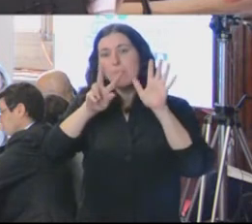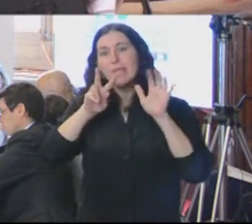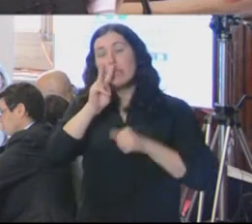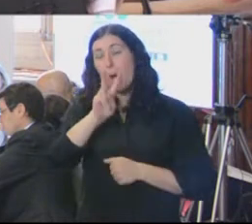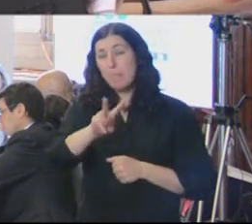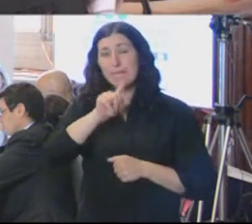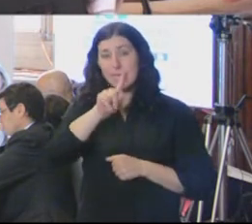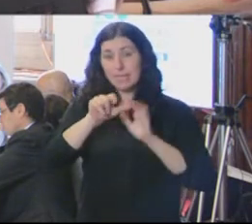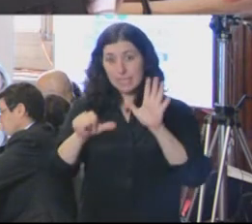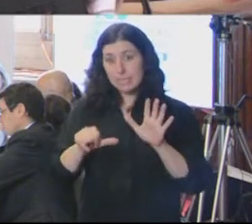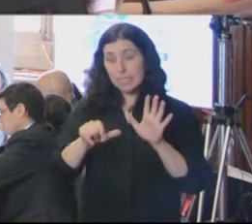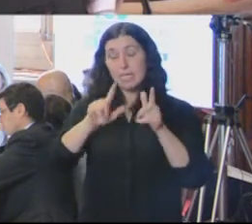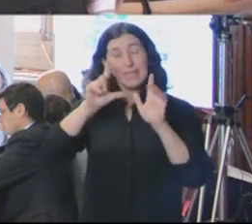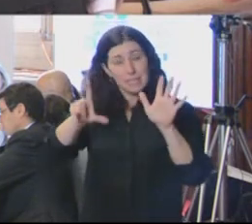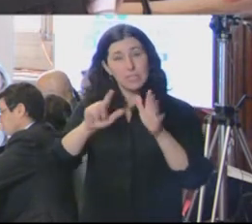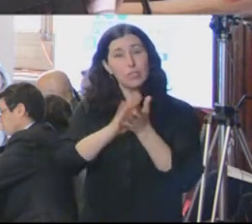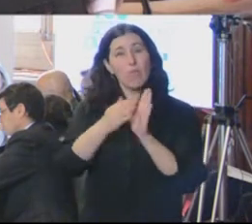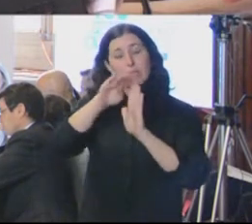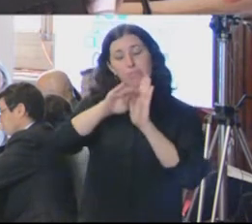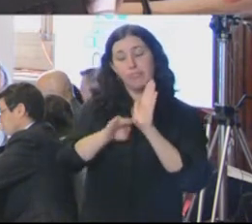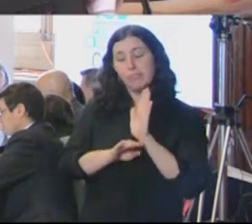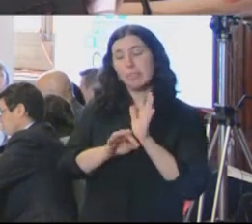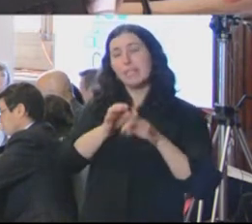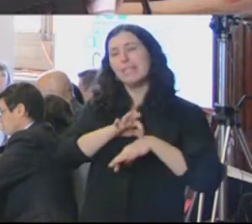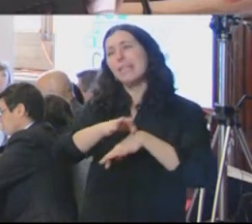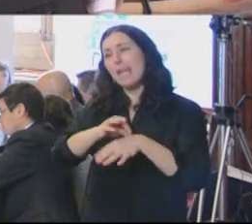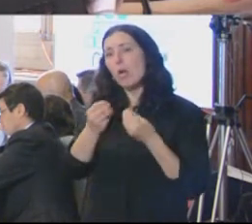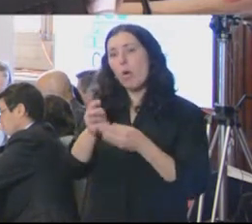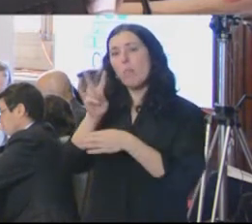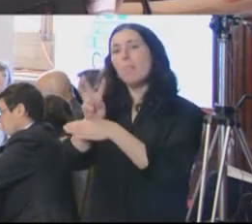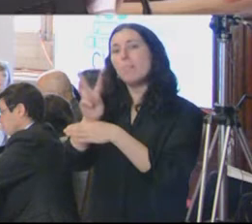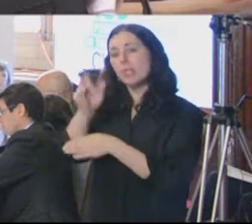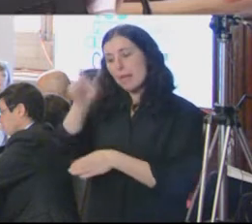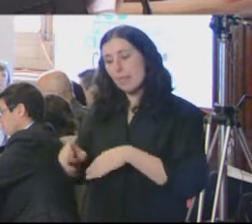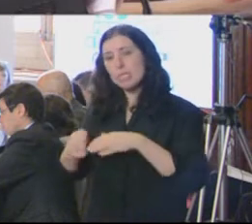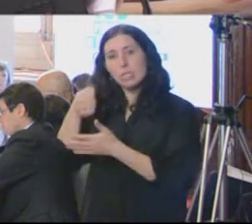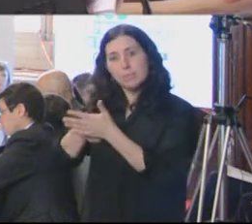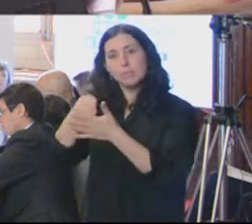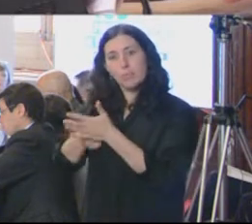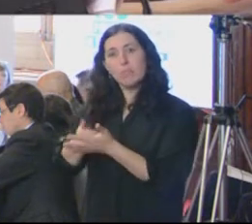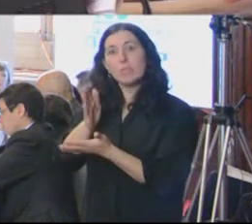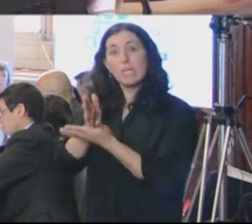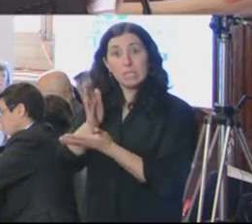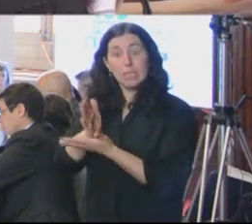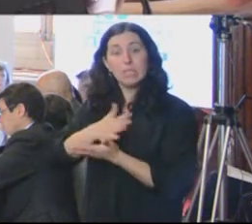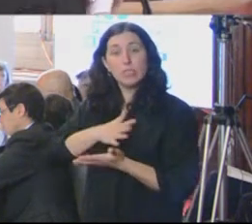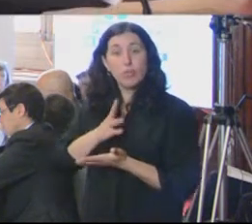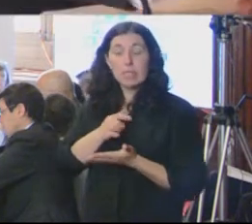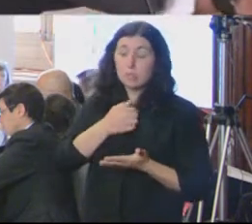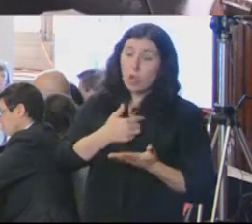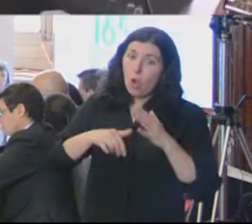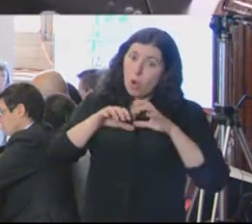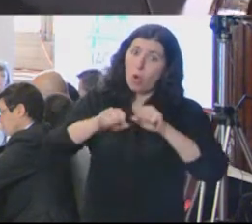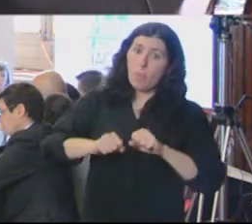de los derechos de defensores y defensoras de derechos humanos, expresando el compromiso del Ministerio Público con la garantía de los